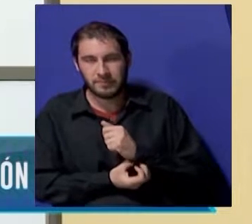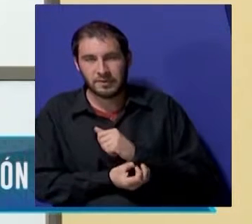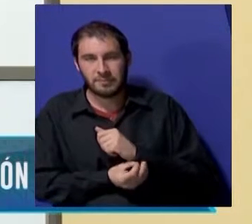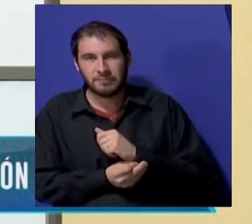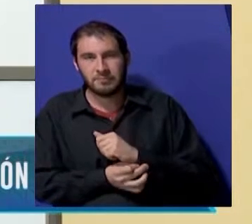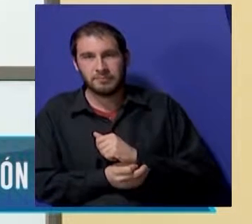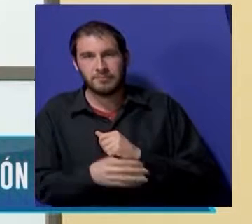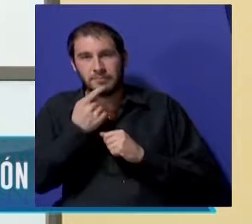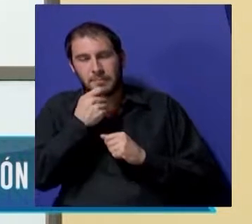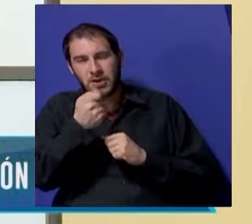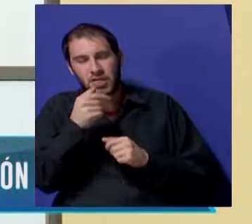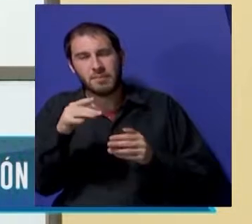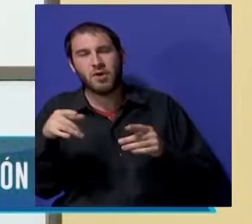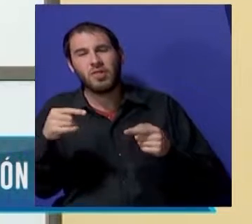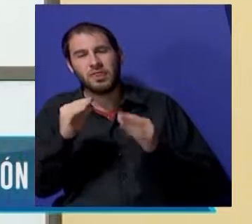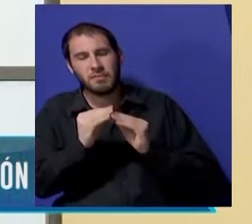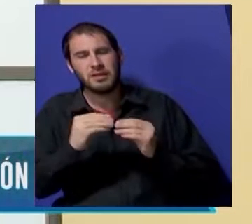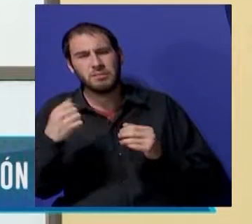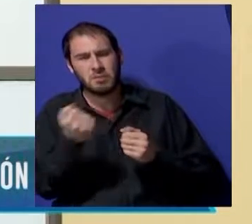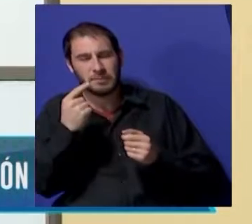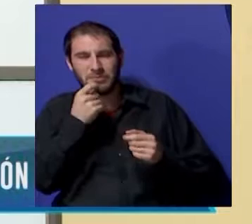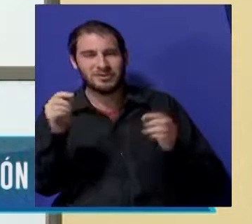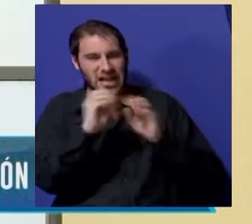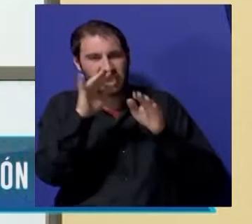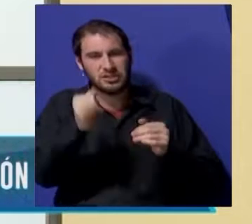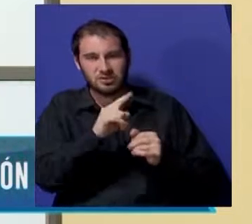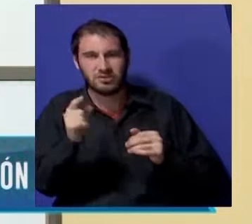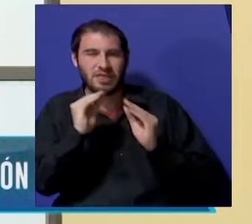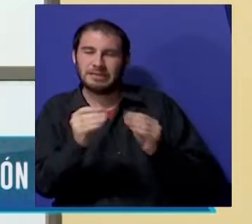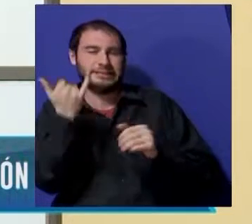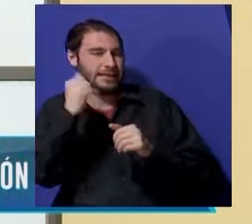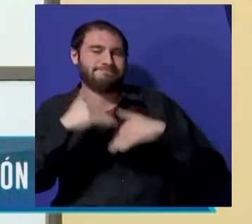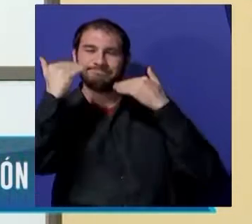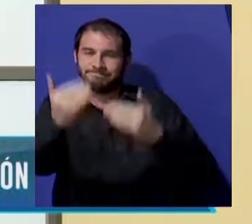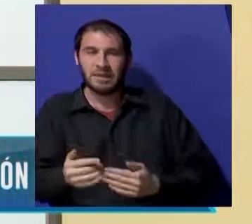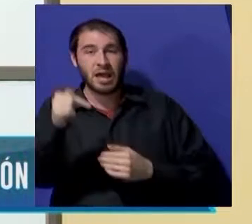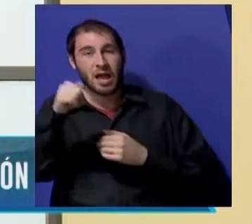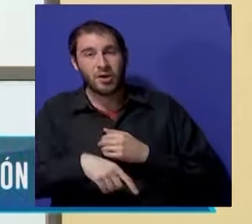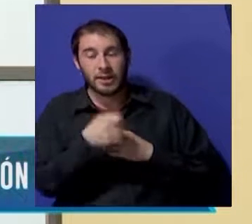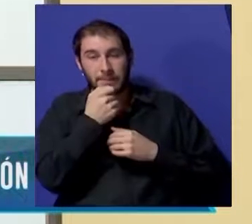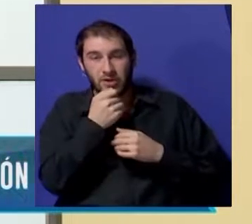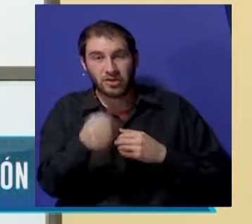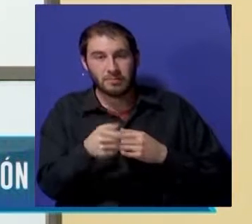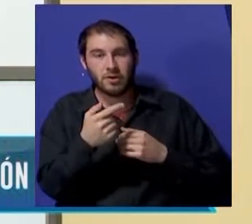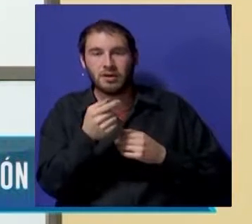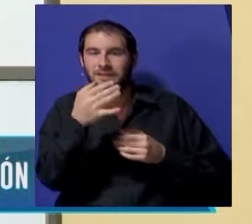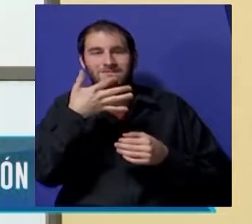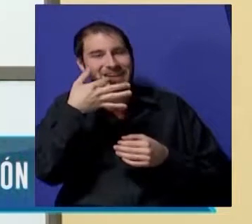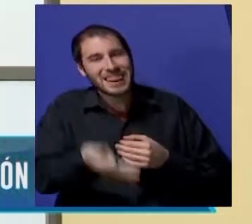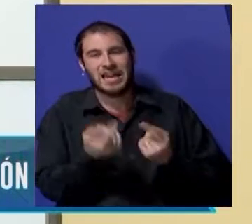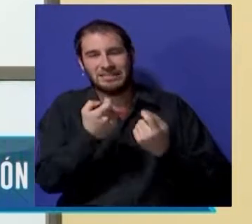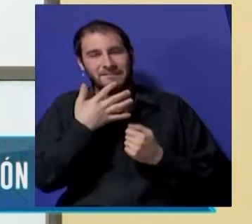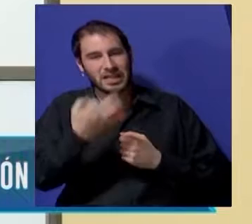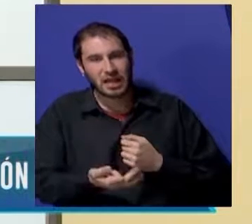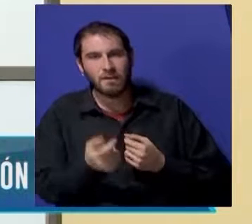sobre, más allá de la objetividad o no, que es un debate creo que superado, hoy el periodismo tiene que ser creíble. ¿Y de qué forma hacemos